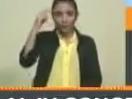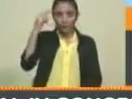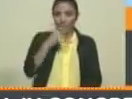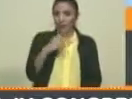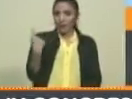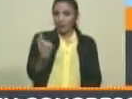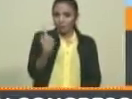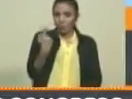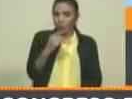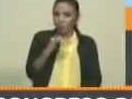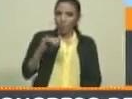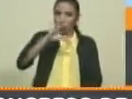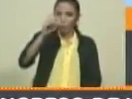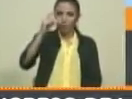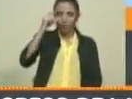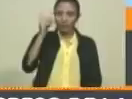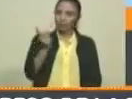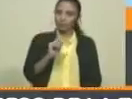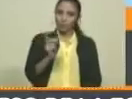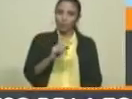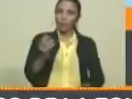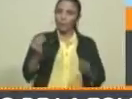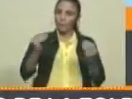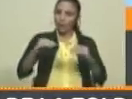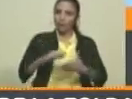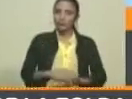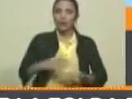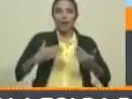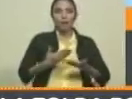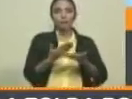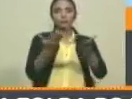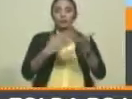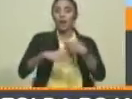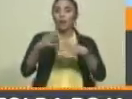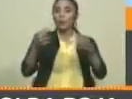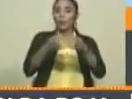individual. Es un reconocimiento a la Cancillería,